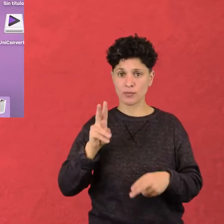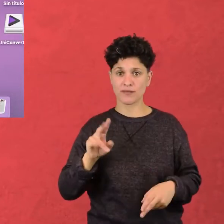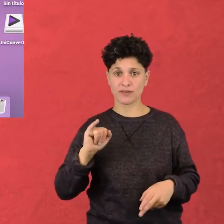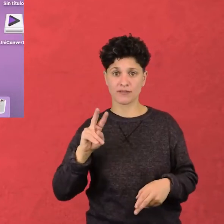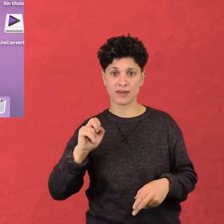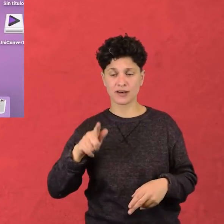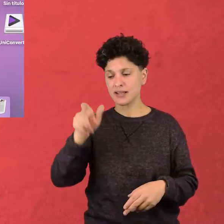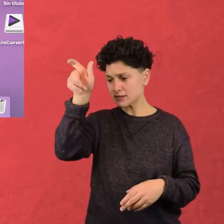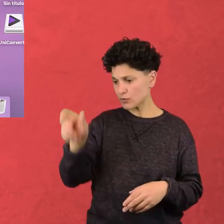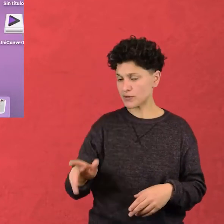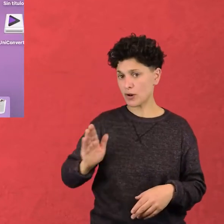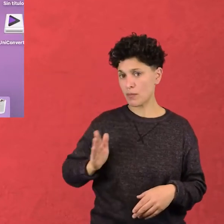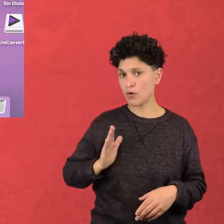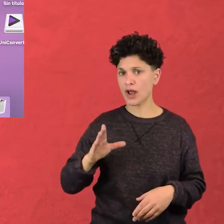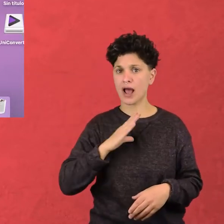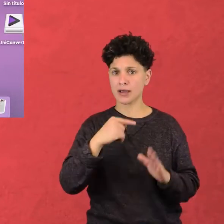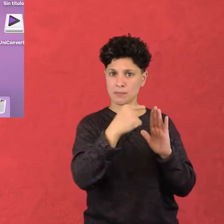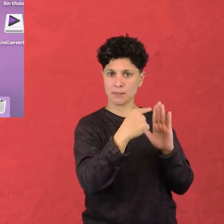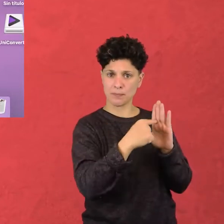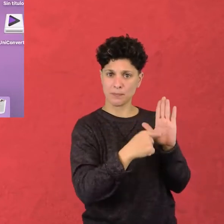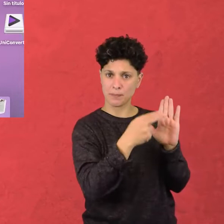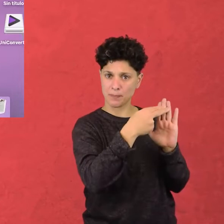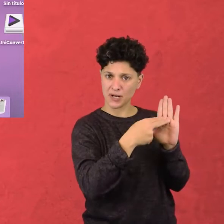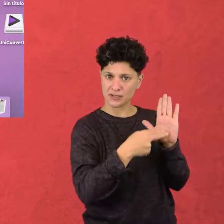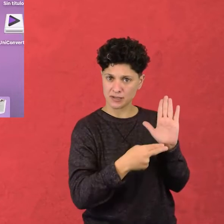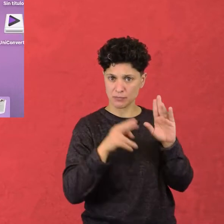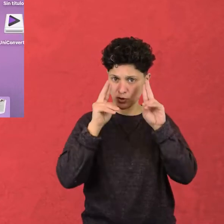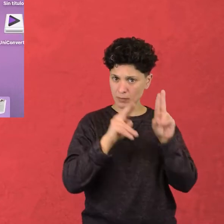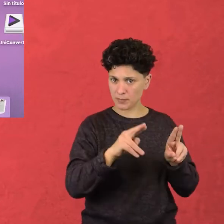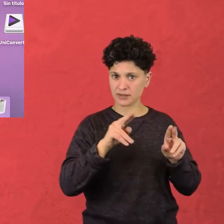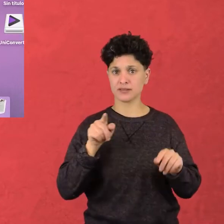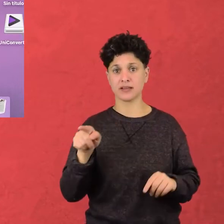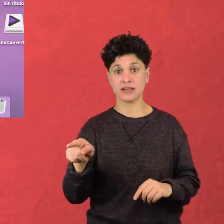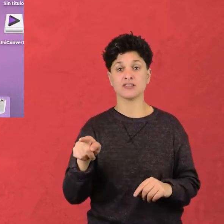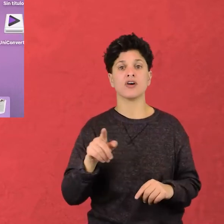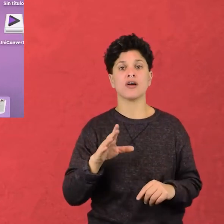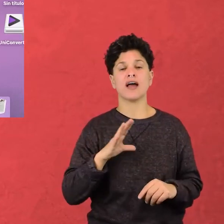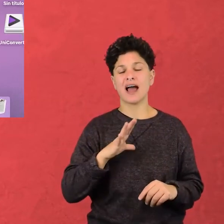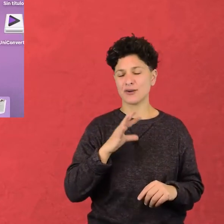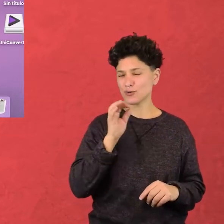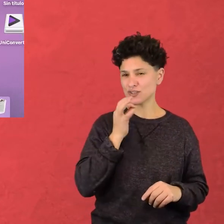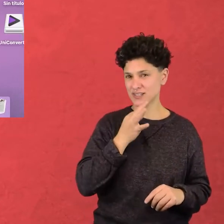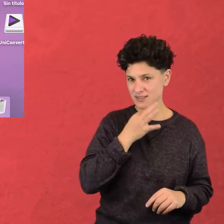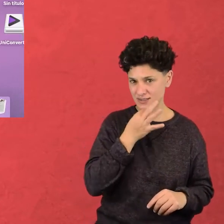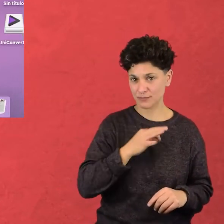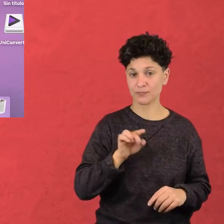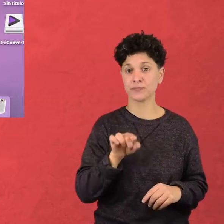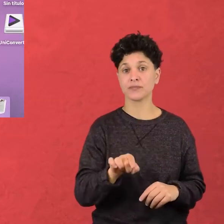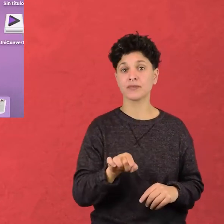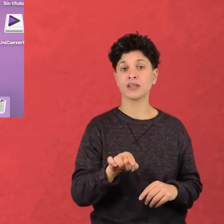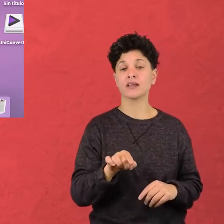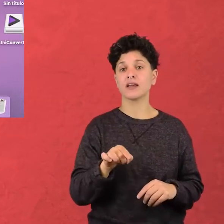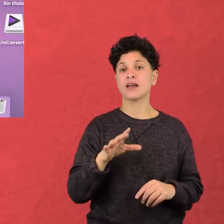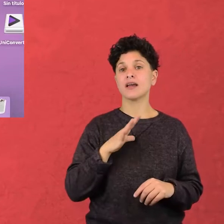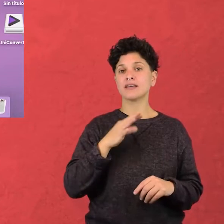tengo principios. De hecho, hay un chiste que no es muy gracioso, pero ese chiste dice así: